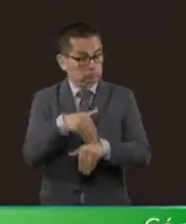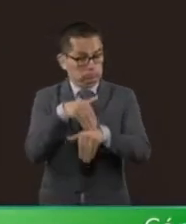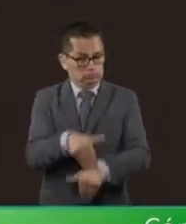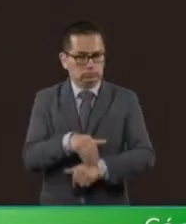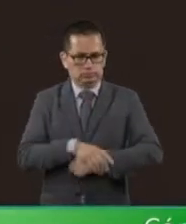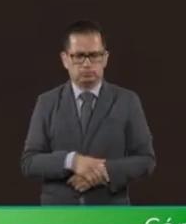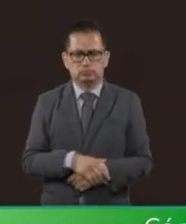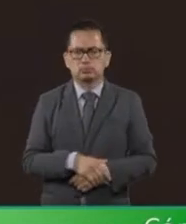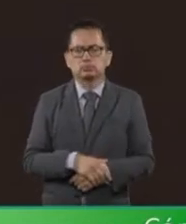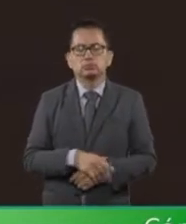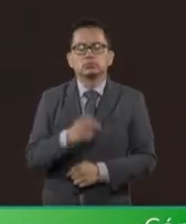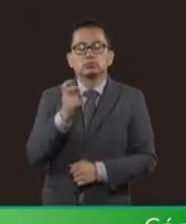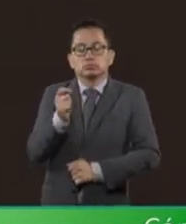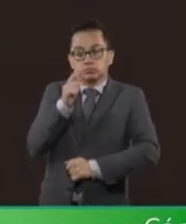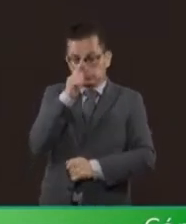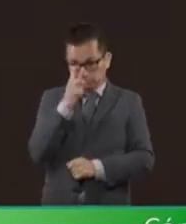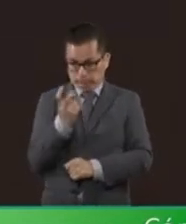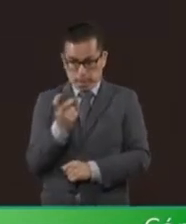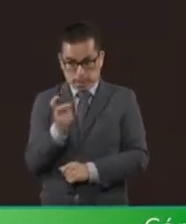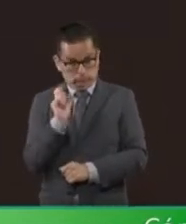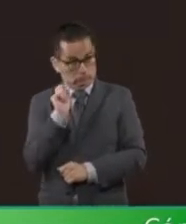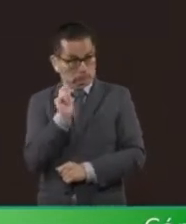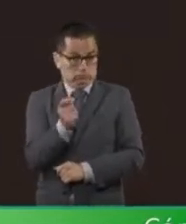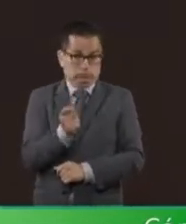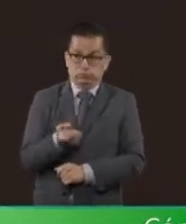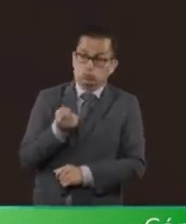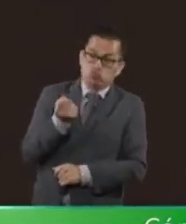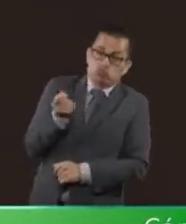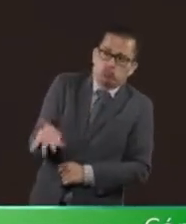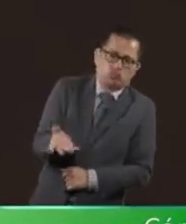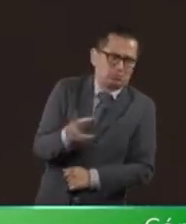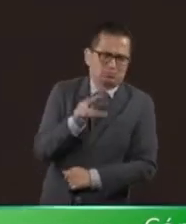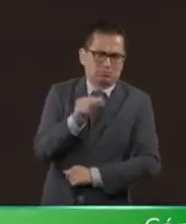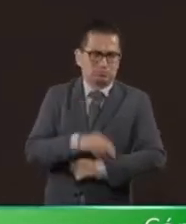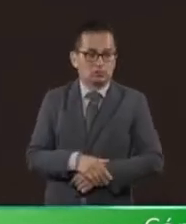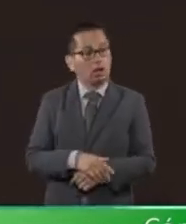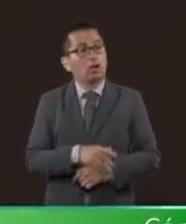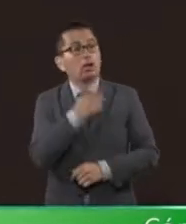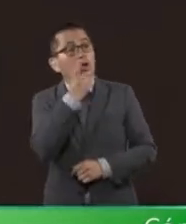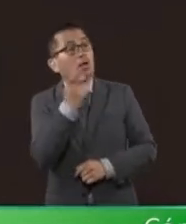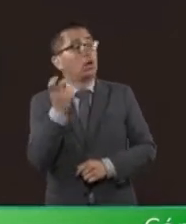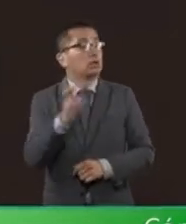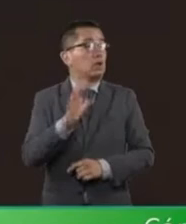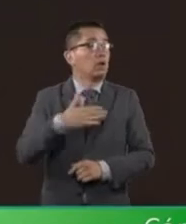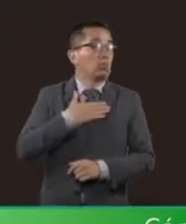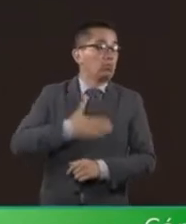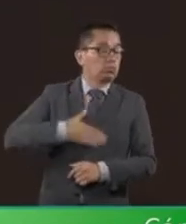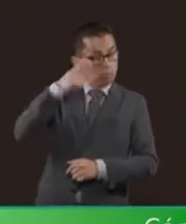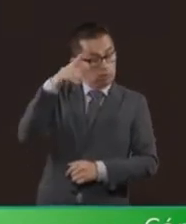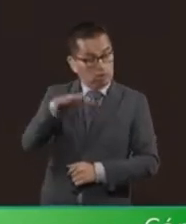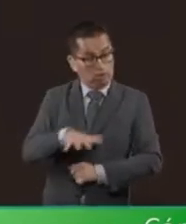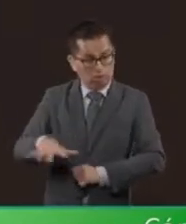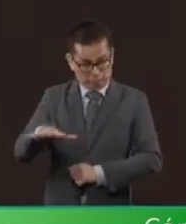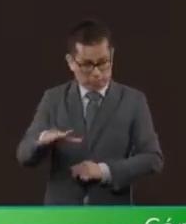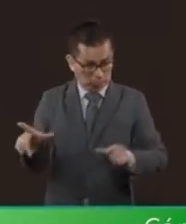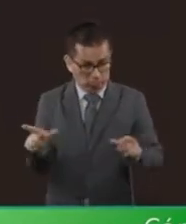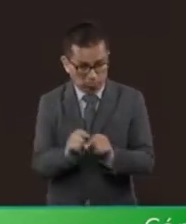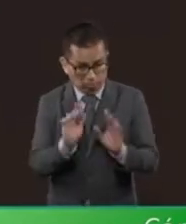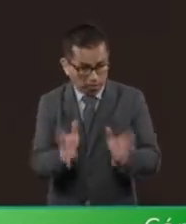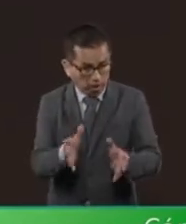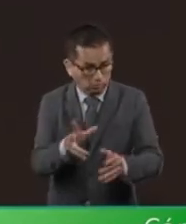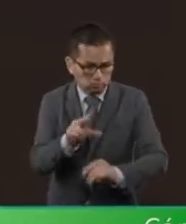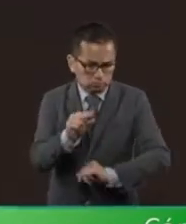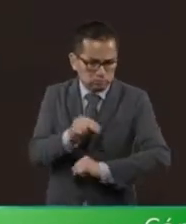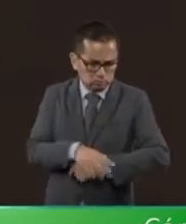un privilegio. No basta con decir que esto es una causa de justicia social. 500 años parecen